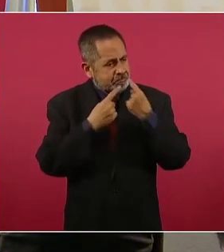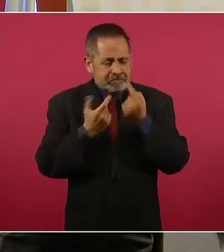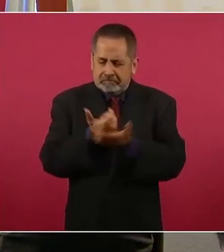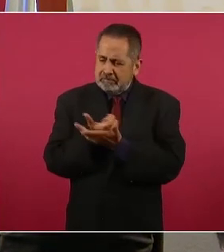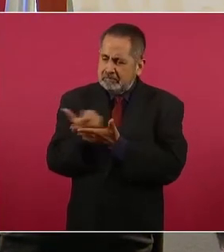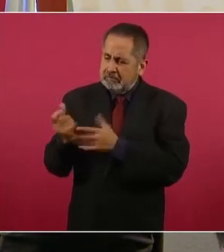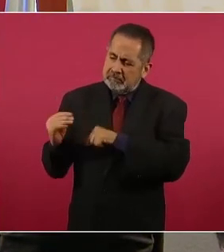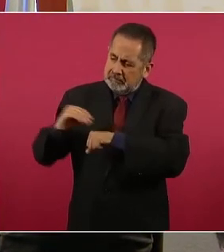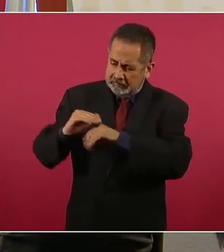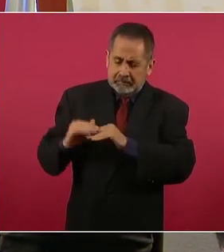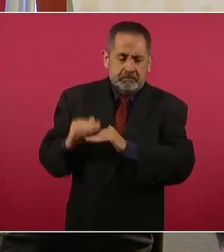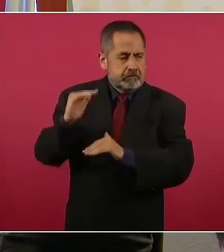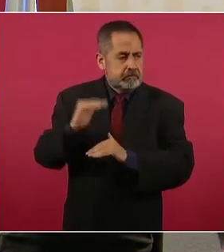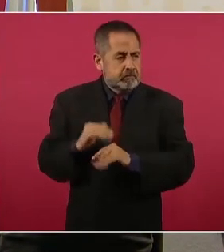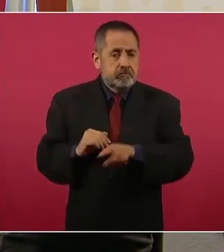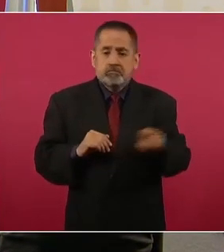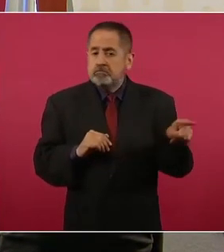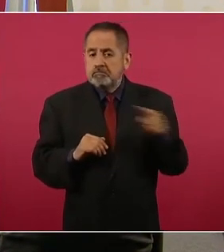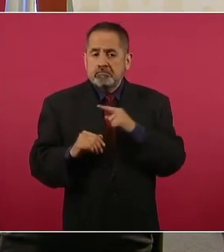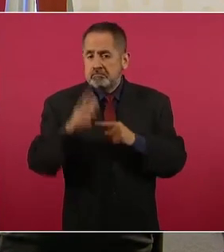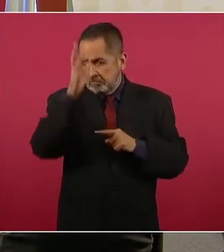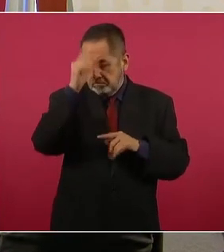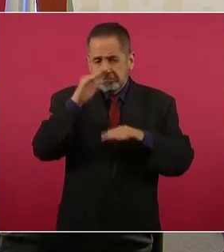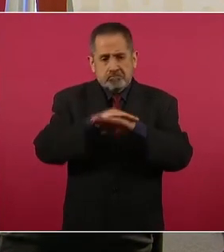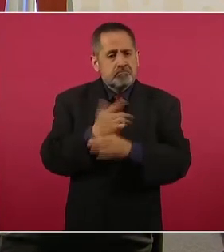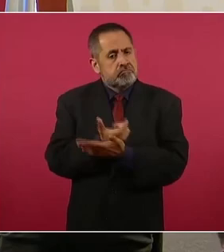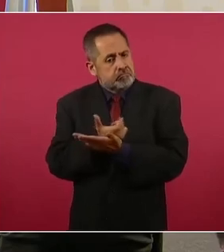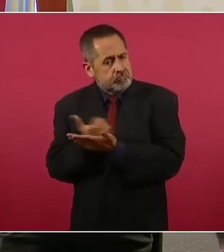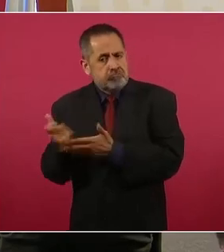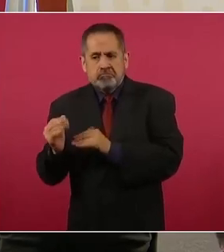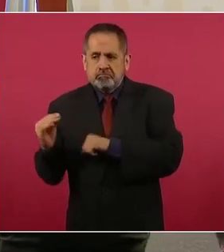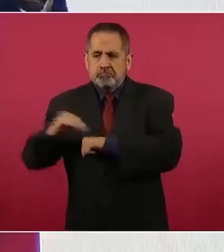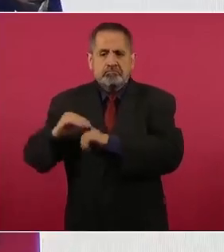en los niveles en que